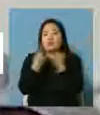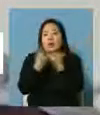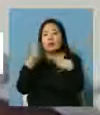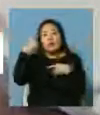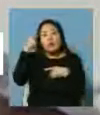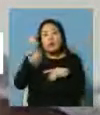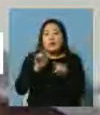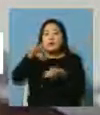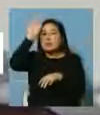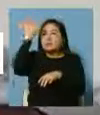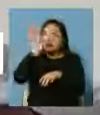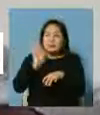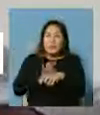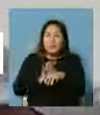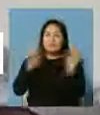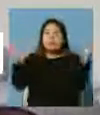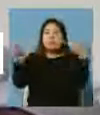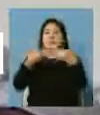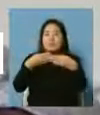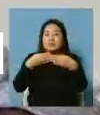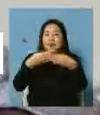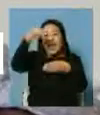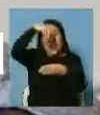porque el virus se transmite en ambientes cerrados,